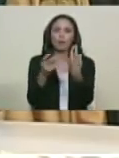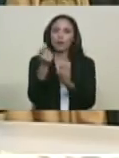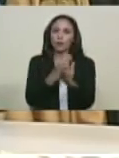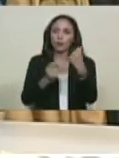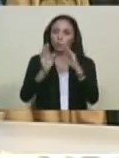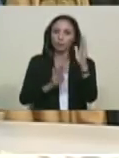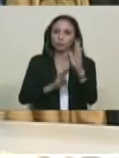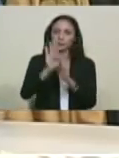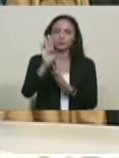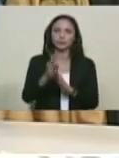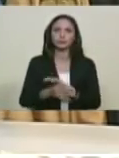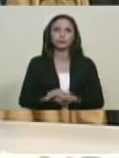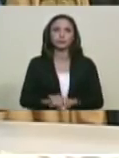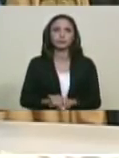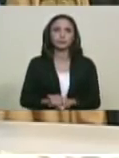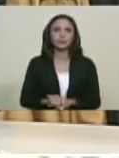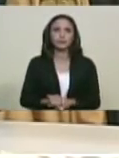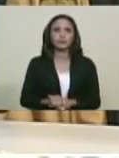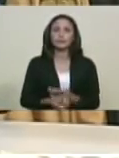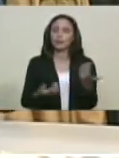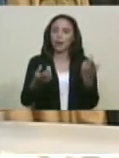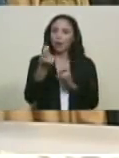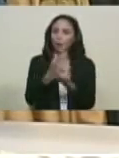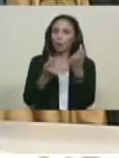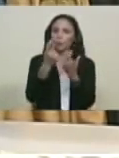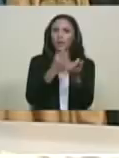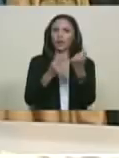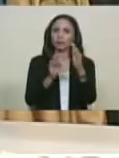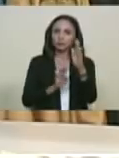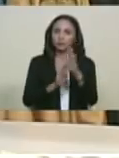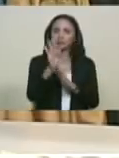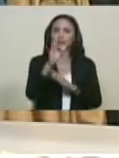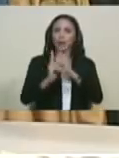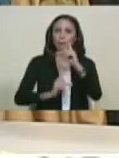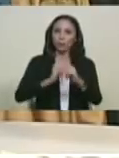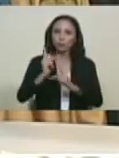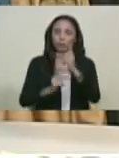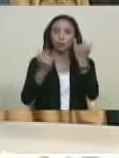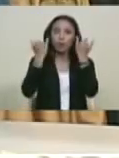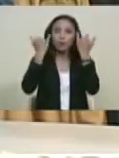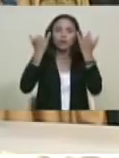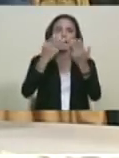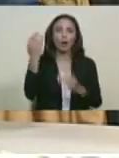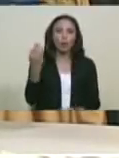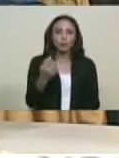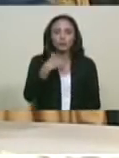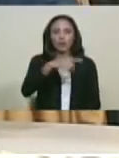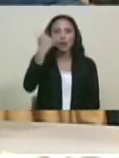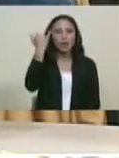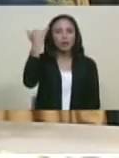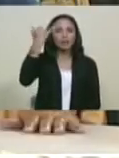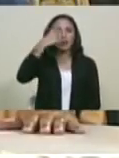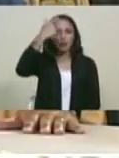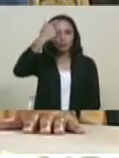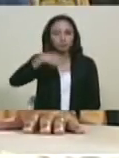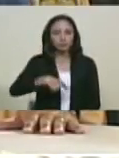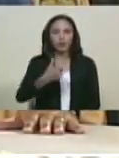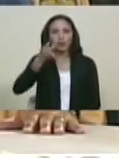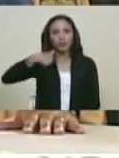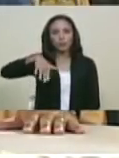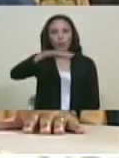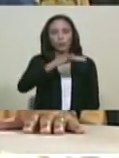soberana de una economía productiva que tenga como centro el ser humano ustedes lo verán